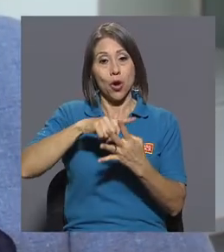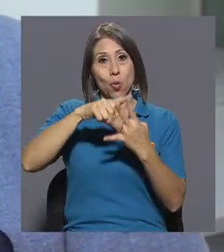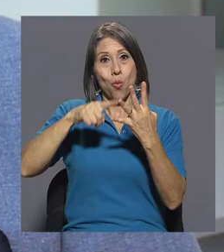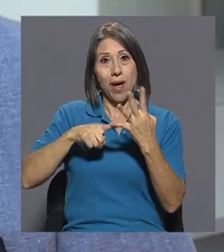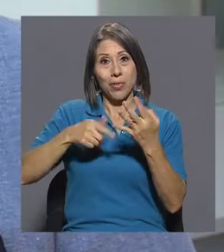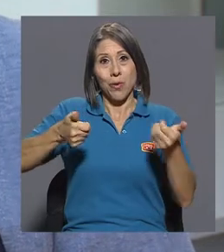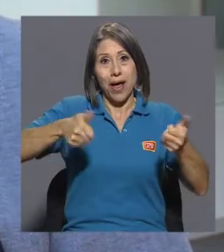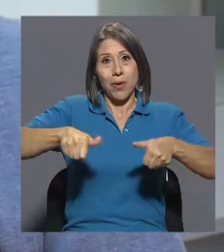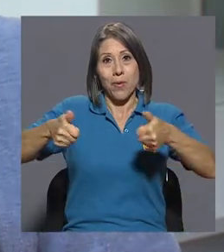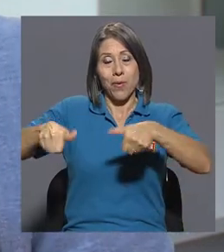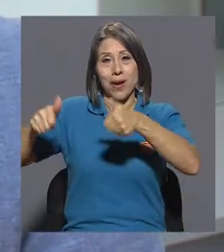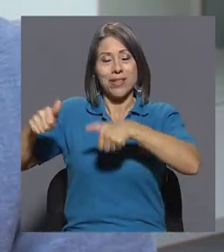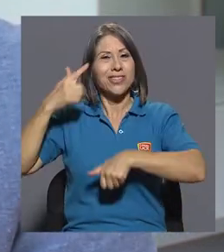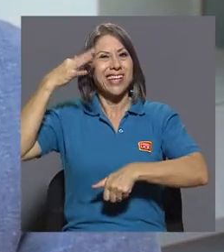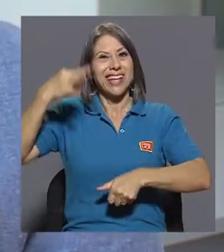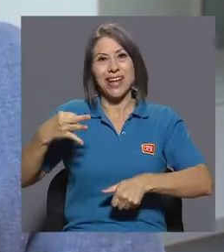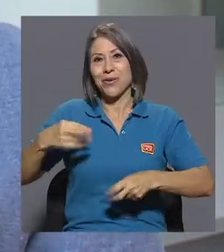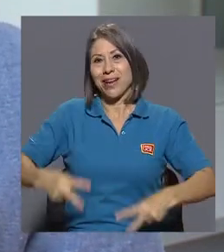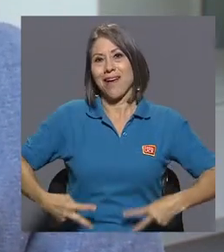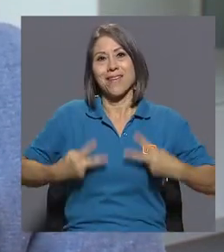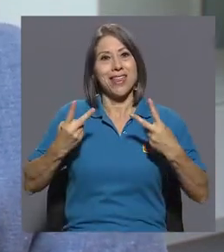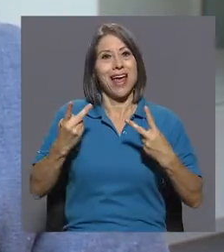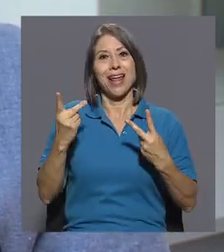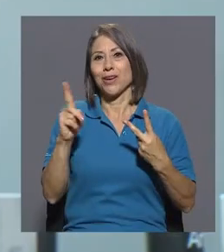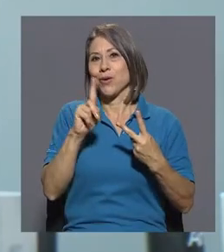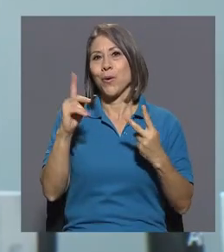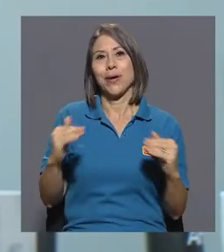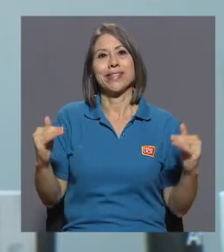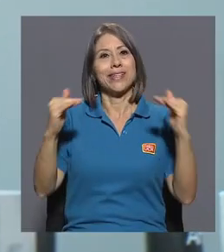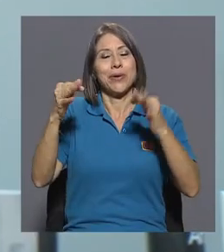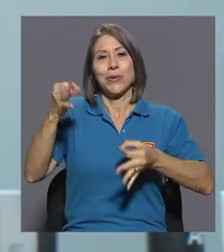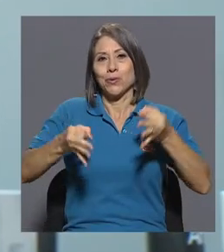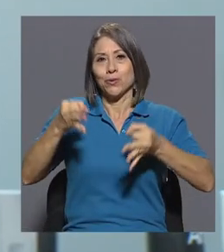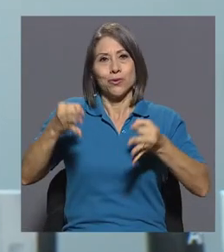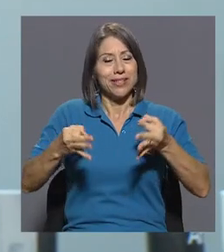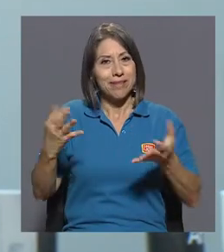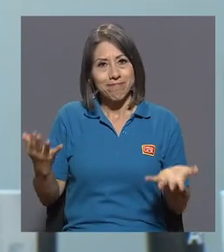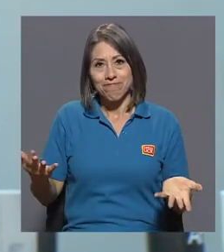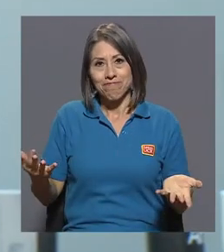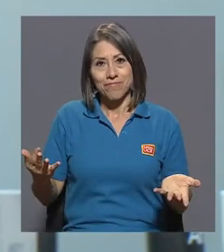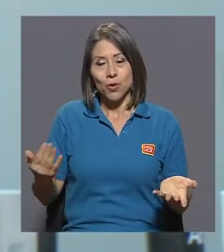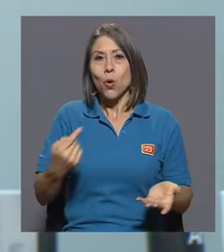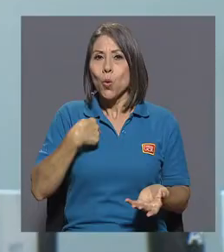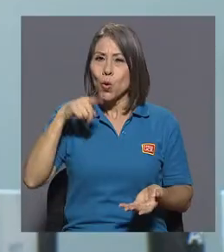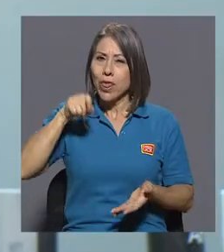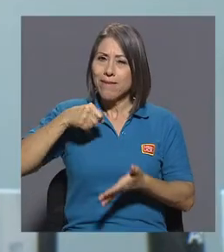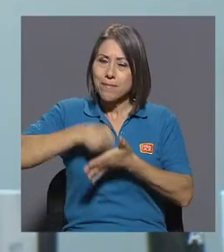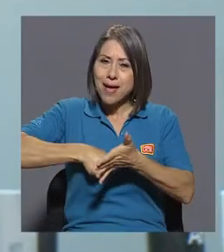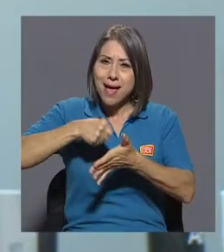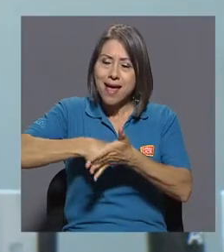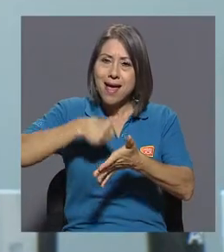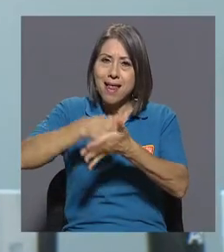la vida no es justa. Yo creo que uno tiene que